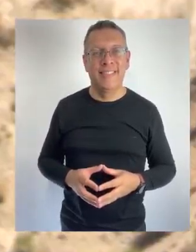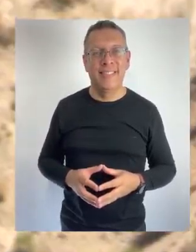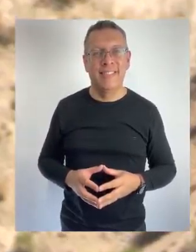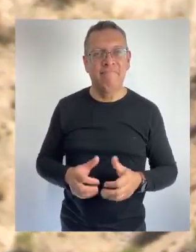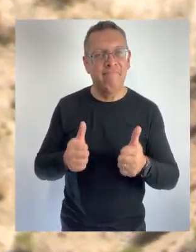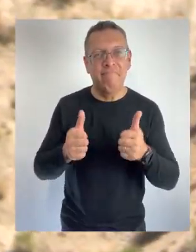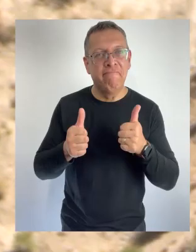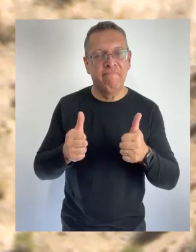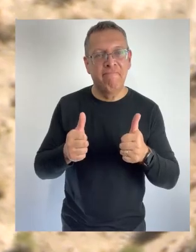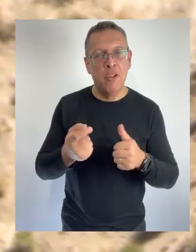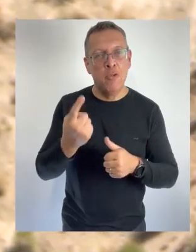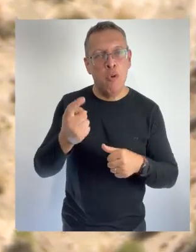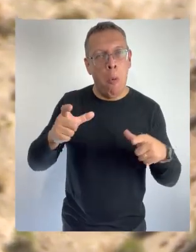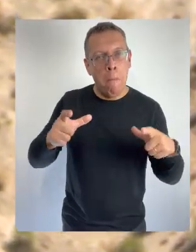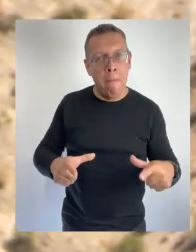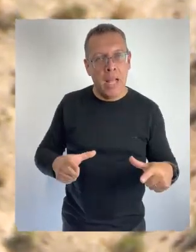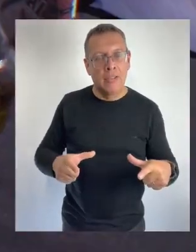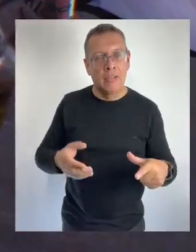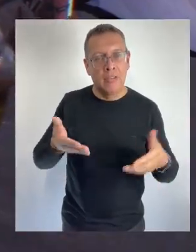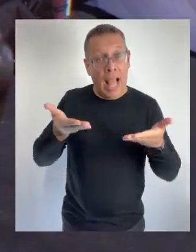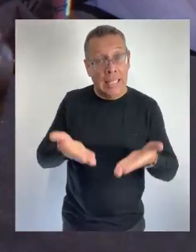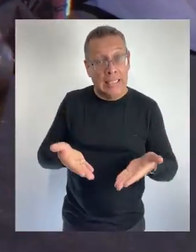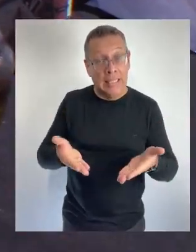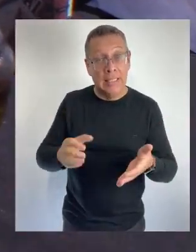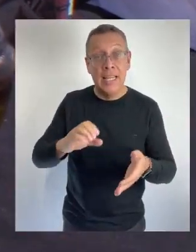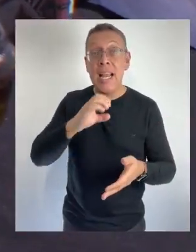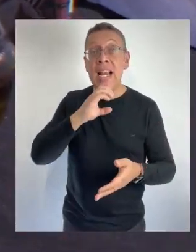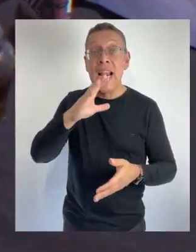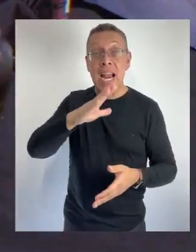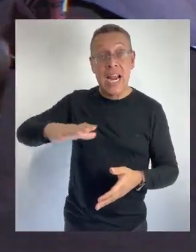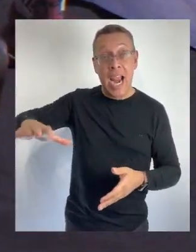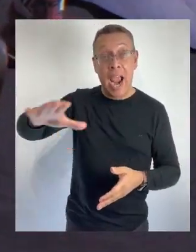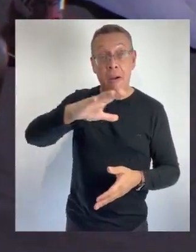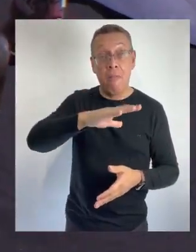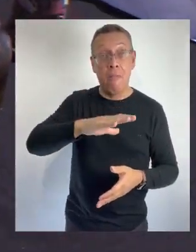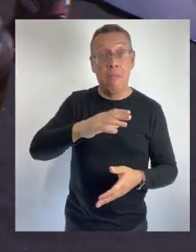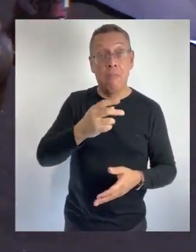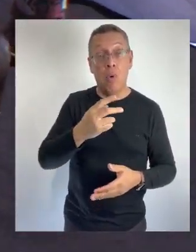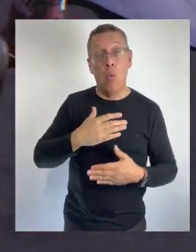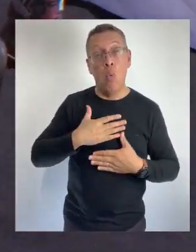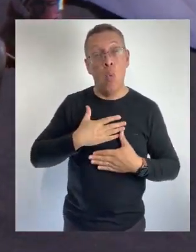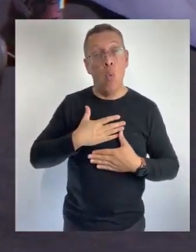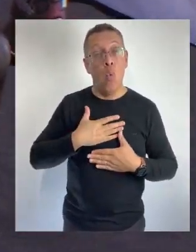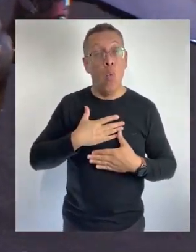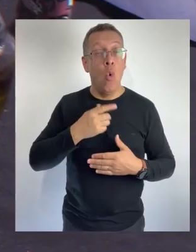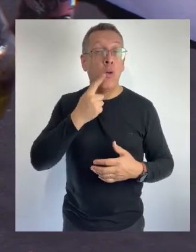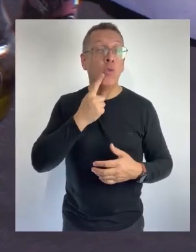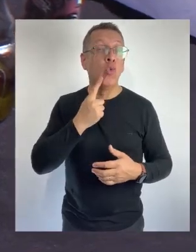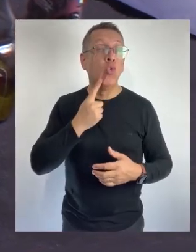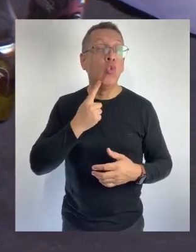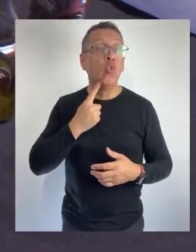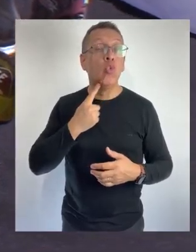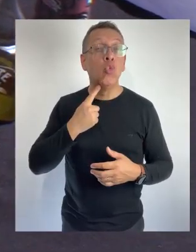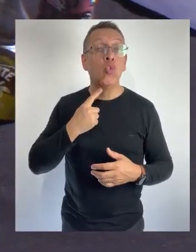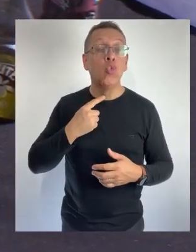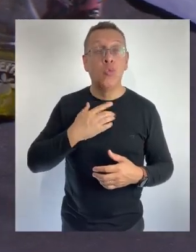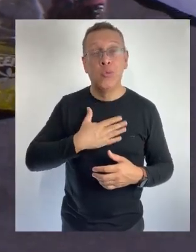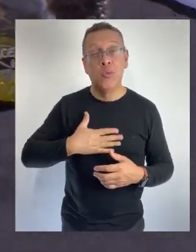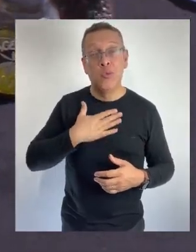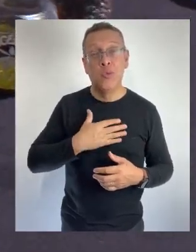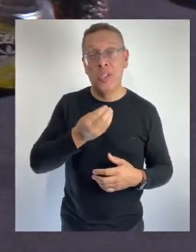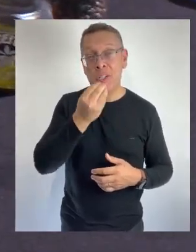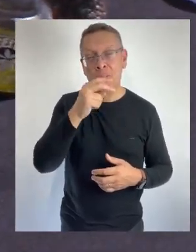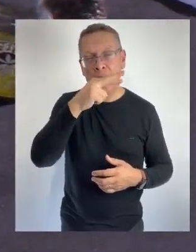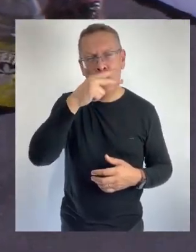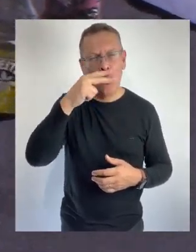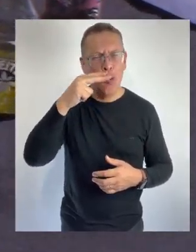Bueno, un plato así en el campo donde estamos nosotros, el apetito se abre, pero instantáneamente solo con el